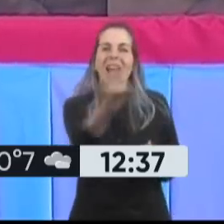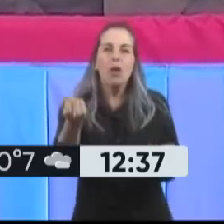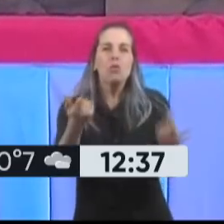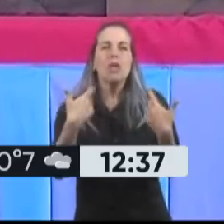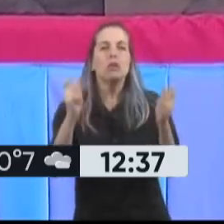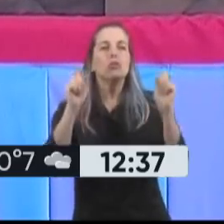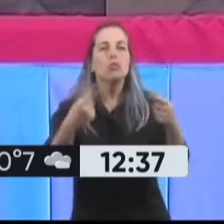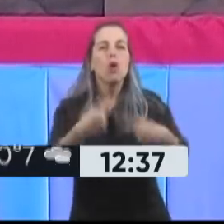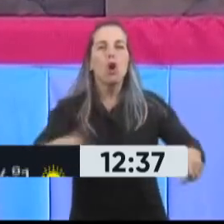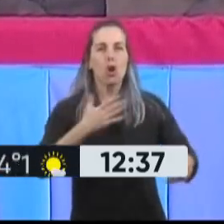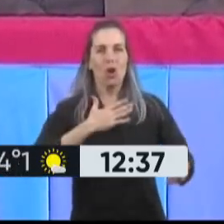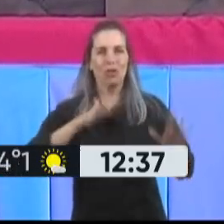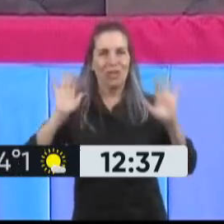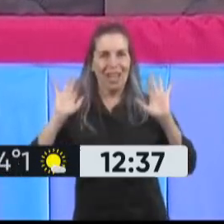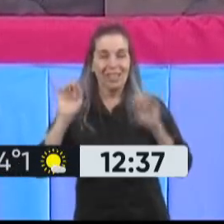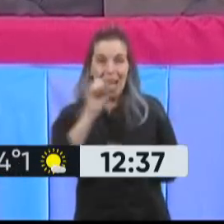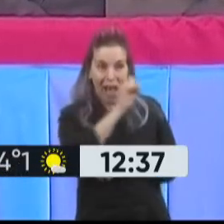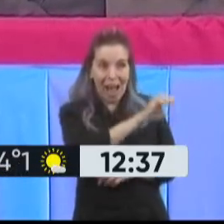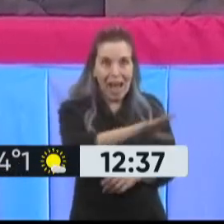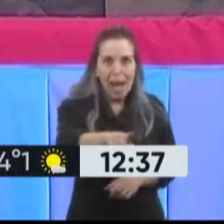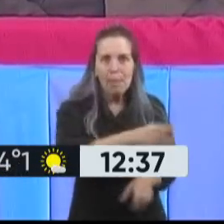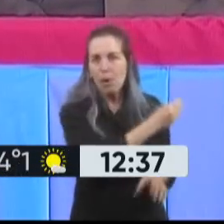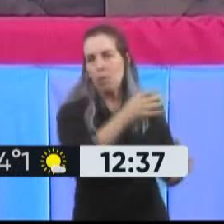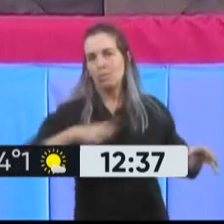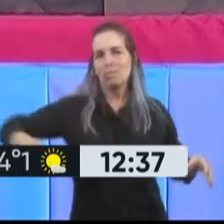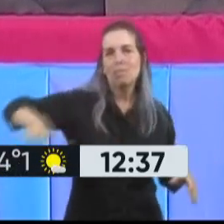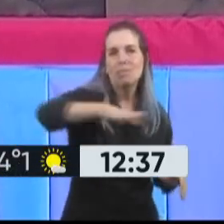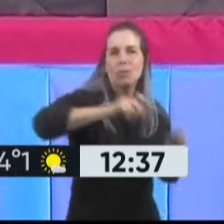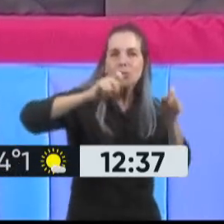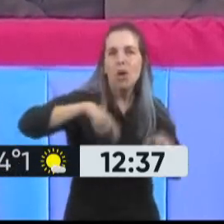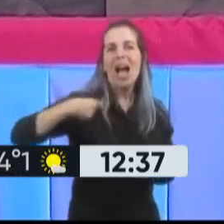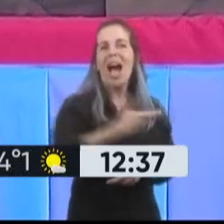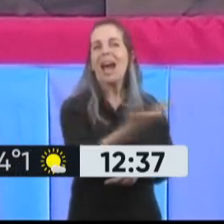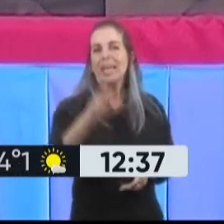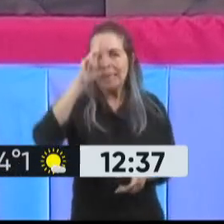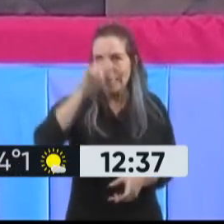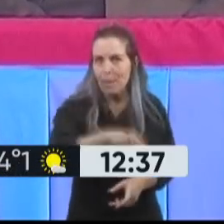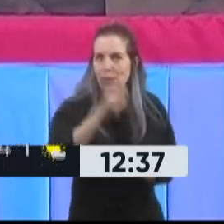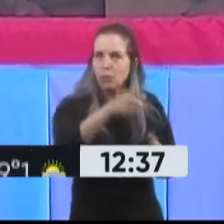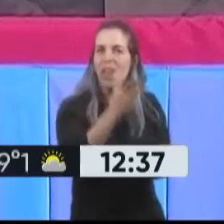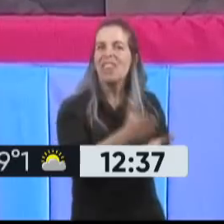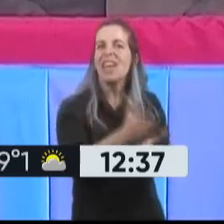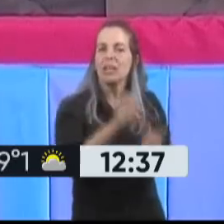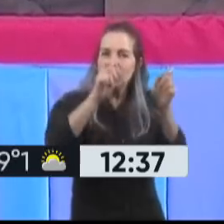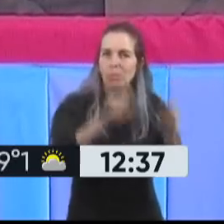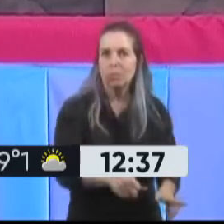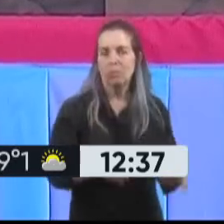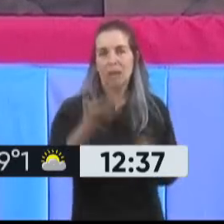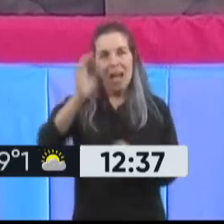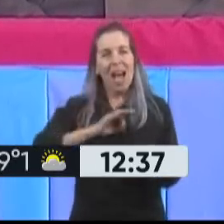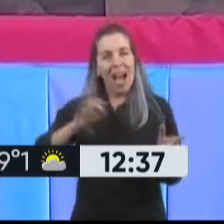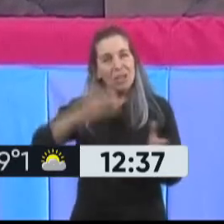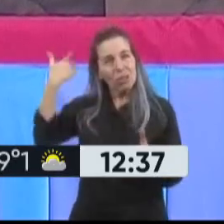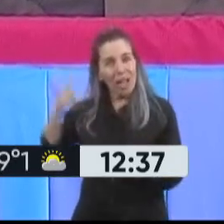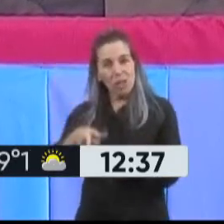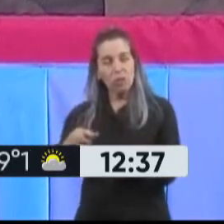uno y donde el campo recuperará el lugar en la sociedad argentina que por derecho le corresponde y que la política le niega desde hace